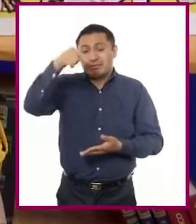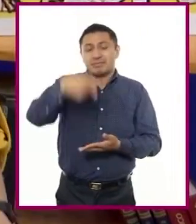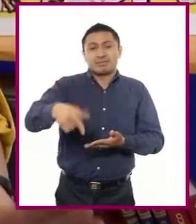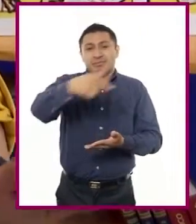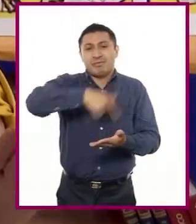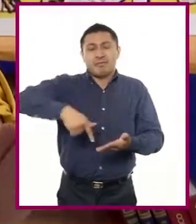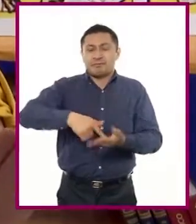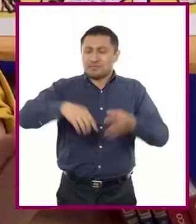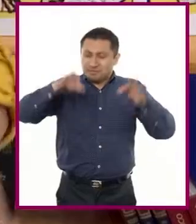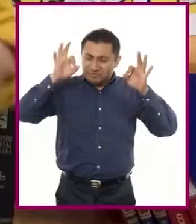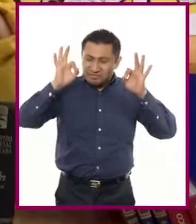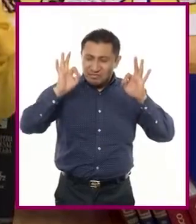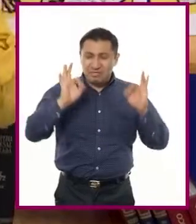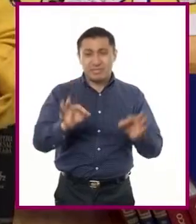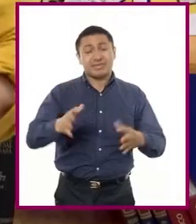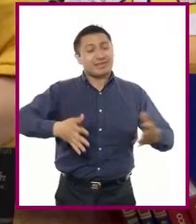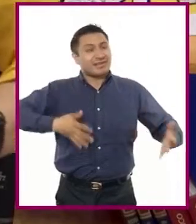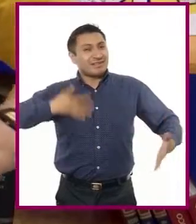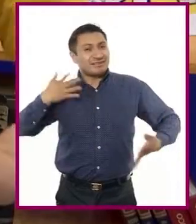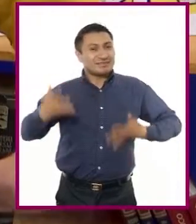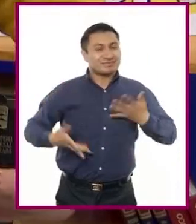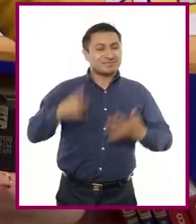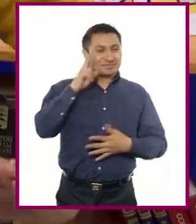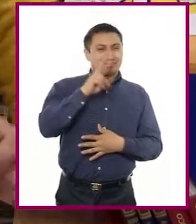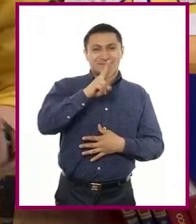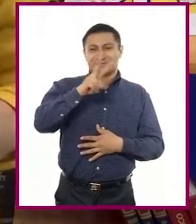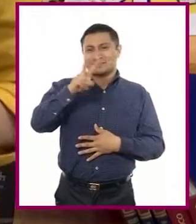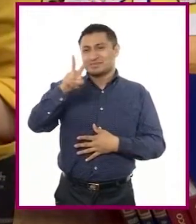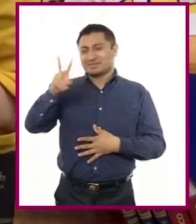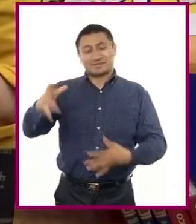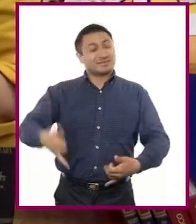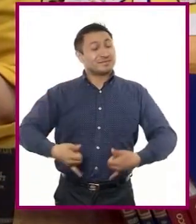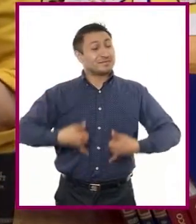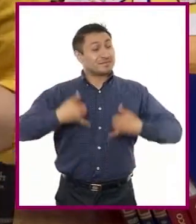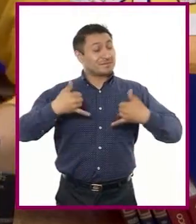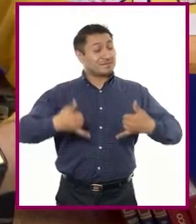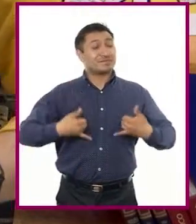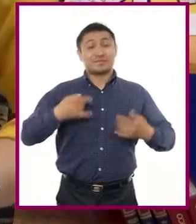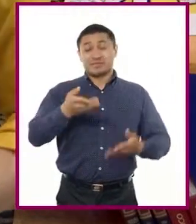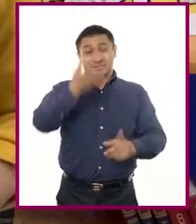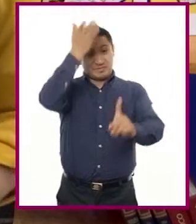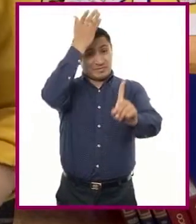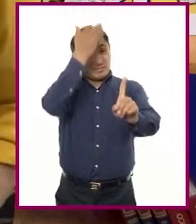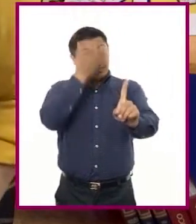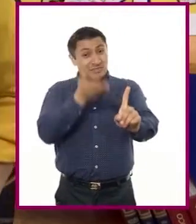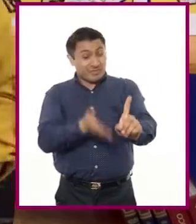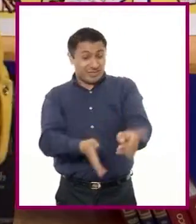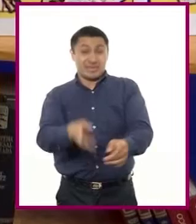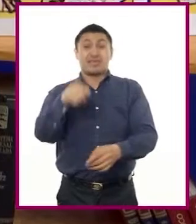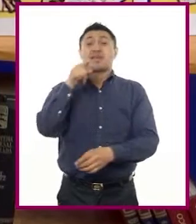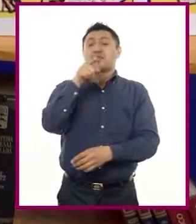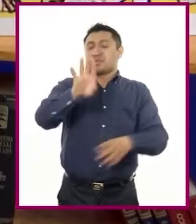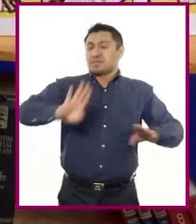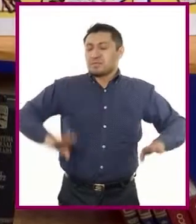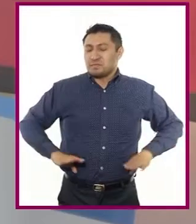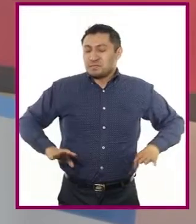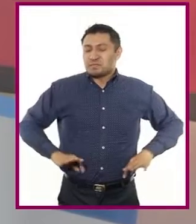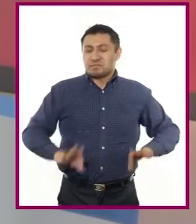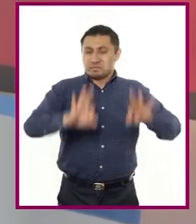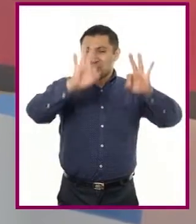la alegría se advierte, dada la jovialidad que usted manifiesta y le es